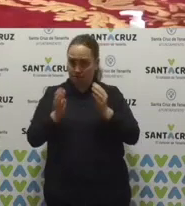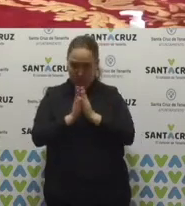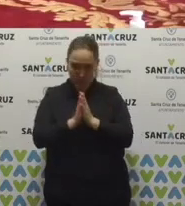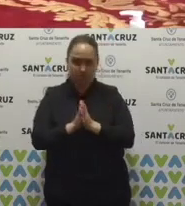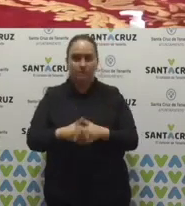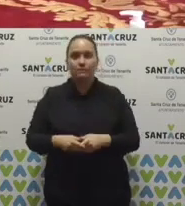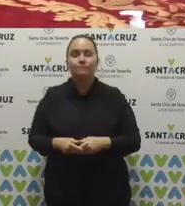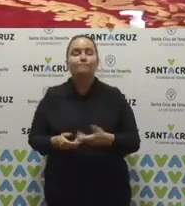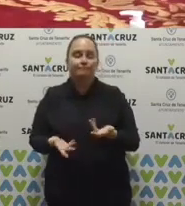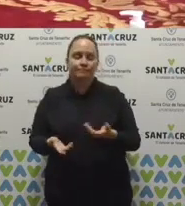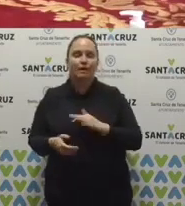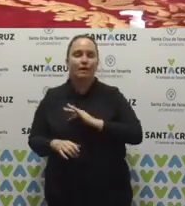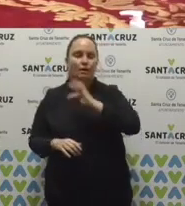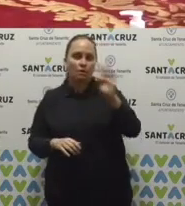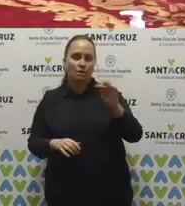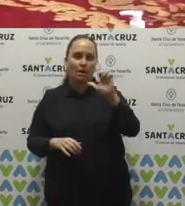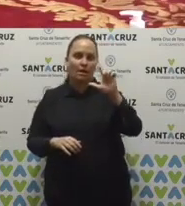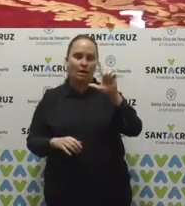elena